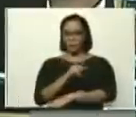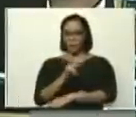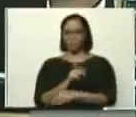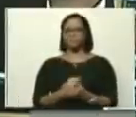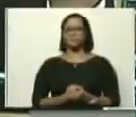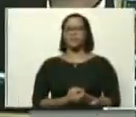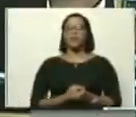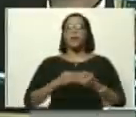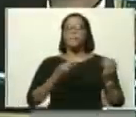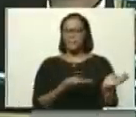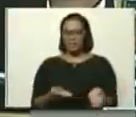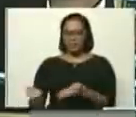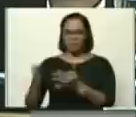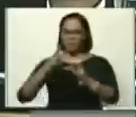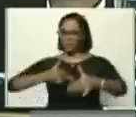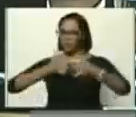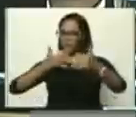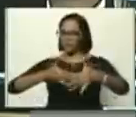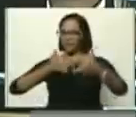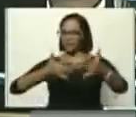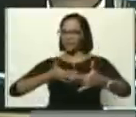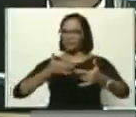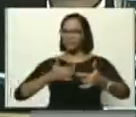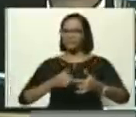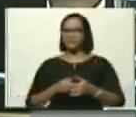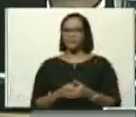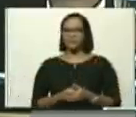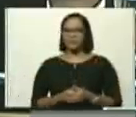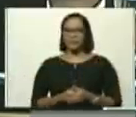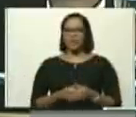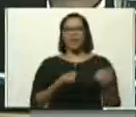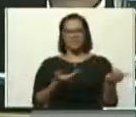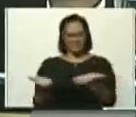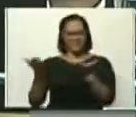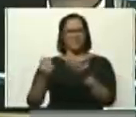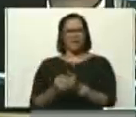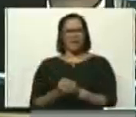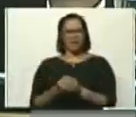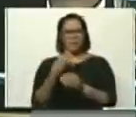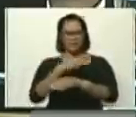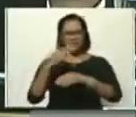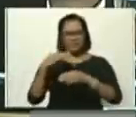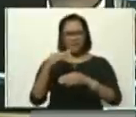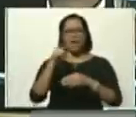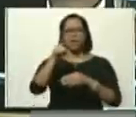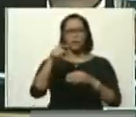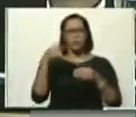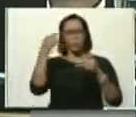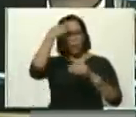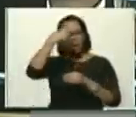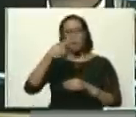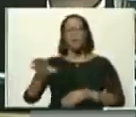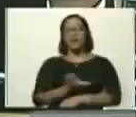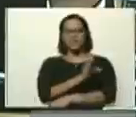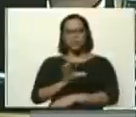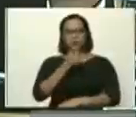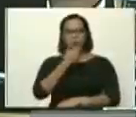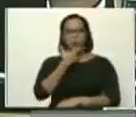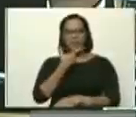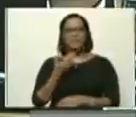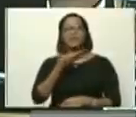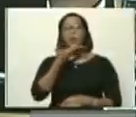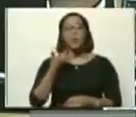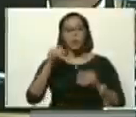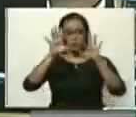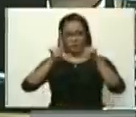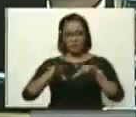Reinaldo. Bienvenido. Mándale mensaje a tu pueblo, cántale canciones bonitas, componle canciones bonitas, que uno de los mejores compositores de Venezuela